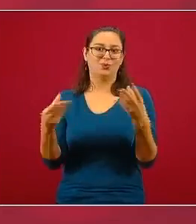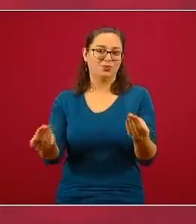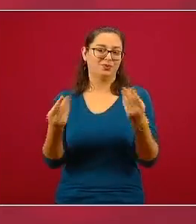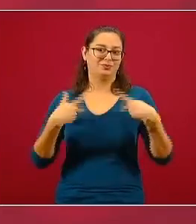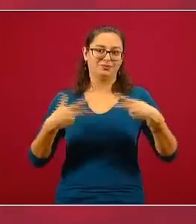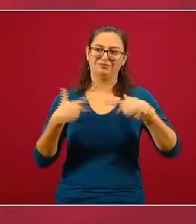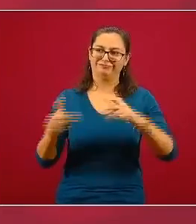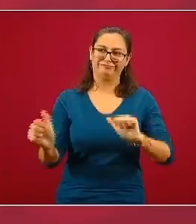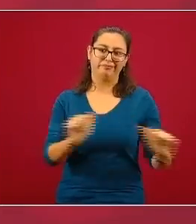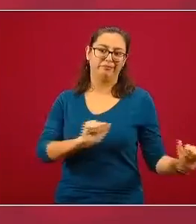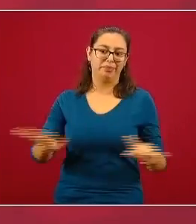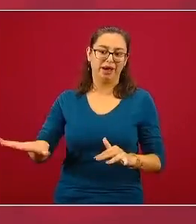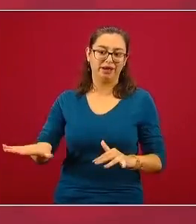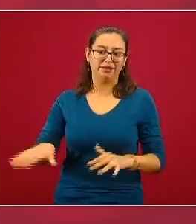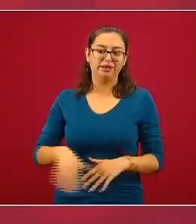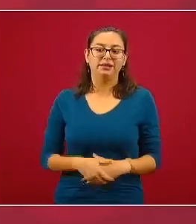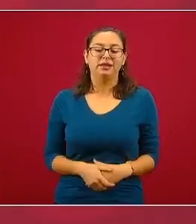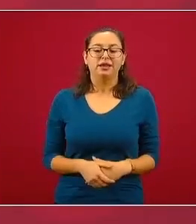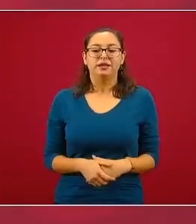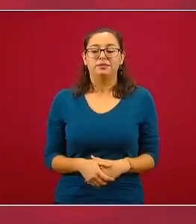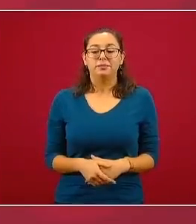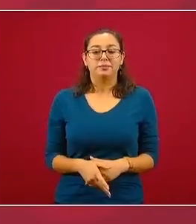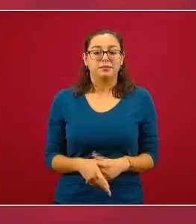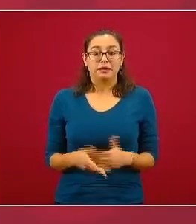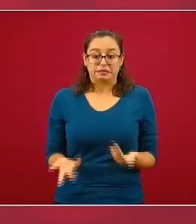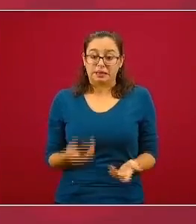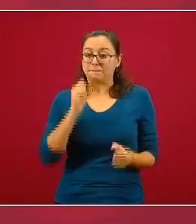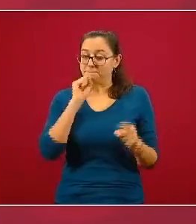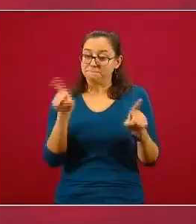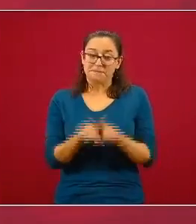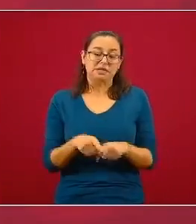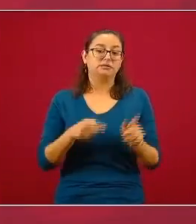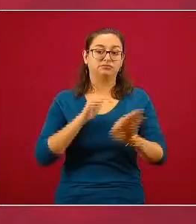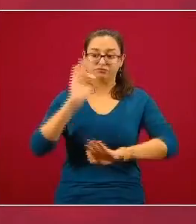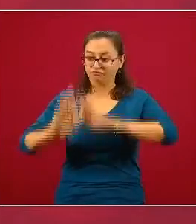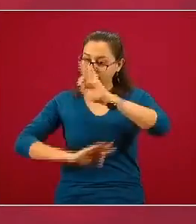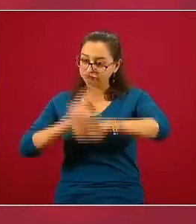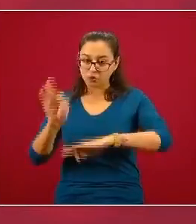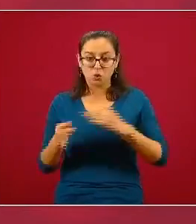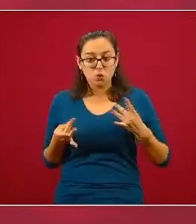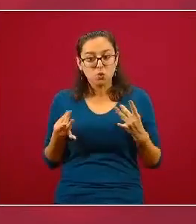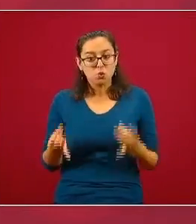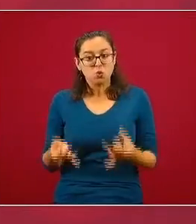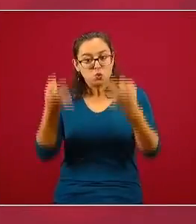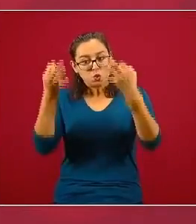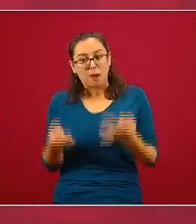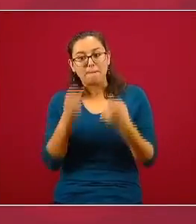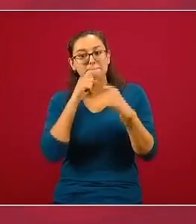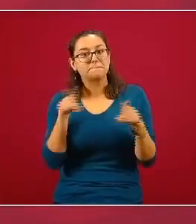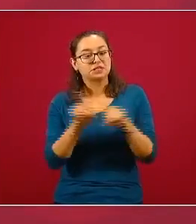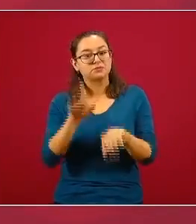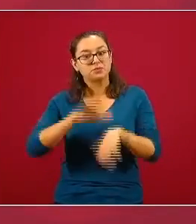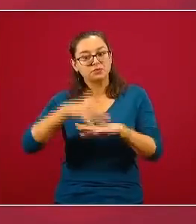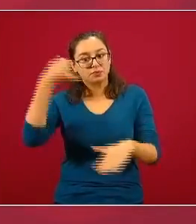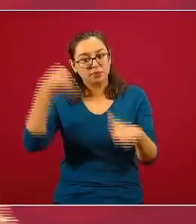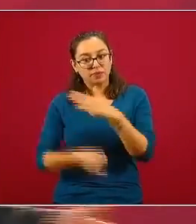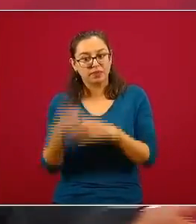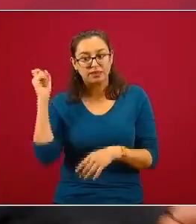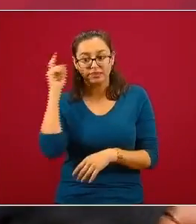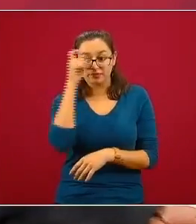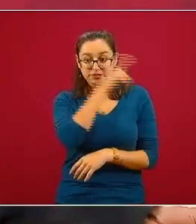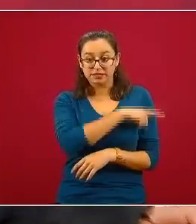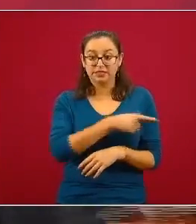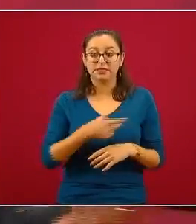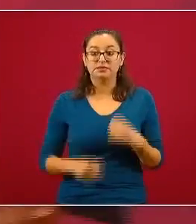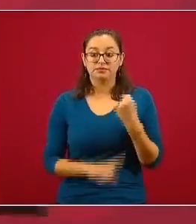referencial en muchos sentidos, no solamente en la calidad de la atención médica, sino en la complejidad de los